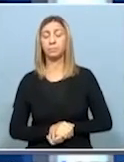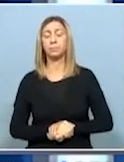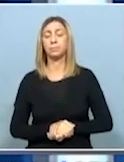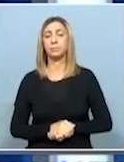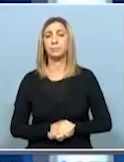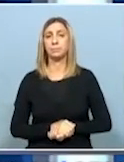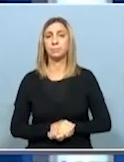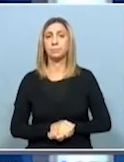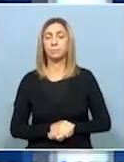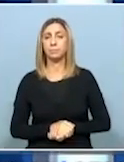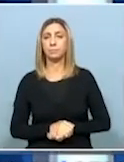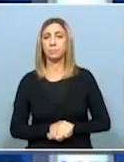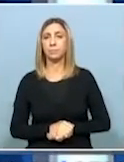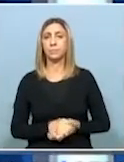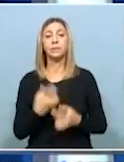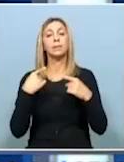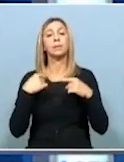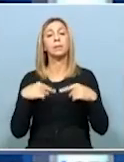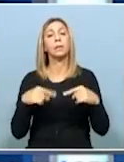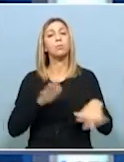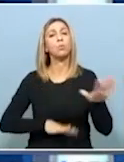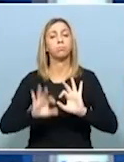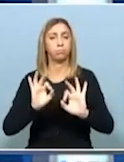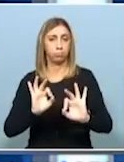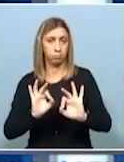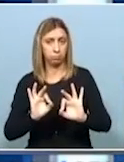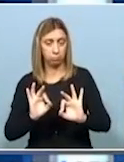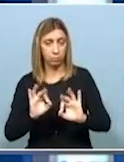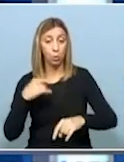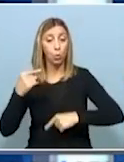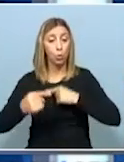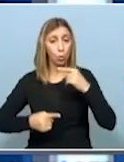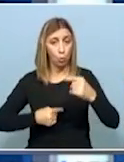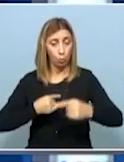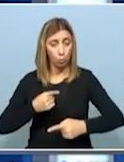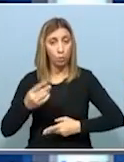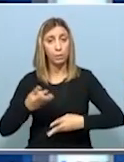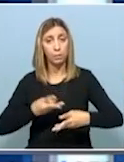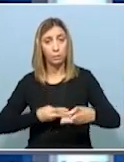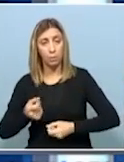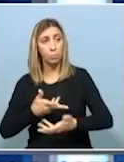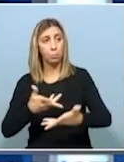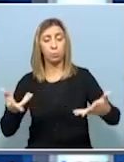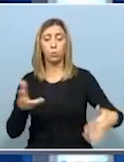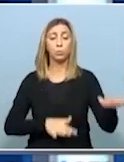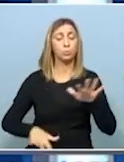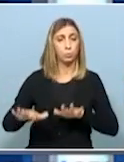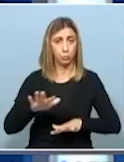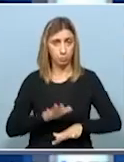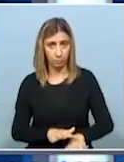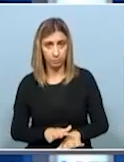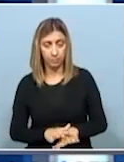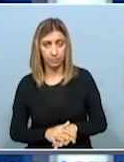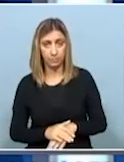tercero tenemos en orden o sea seguimos teniendo una administración pública ordenada